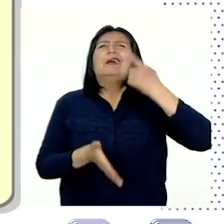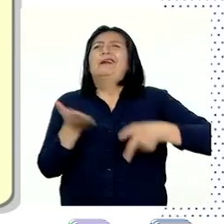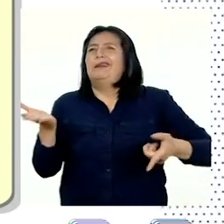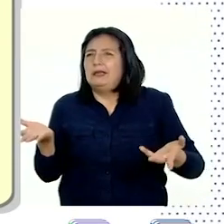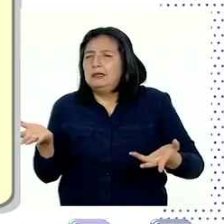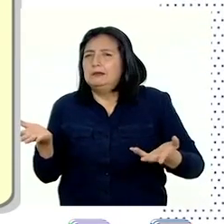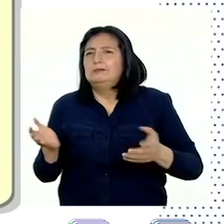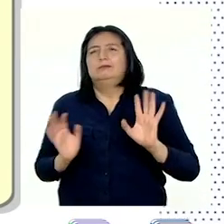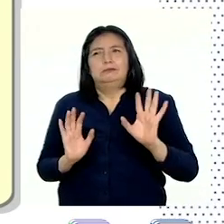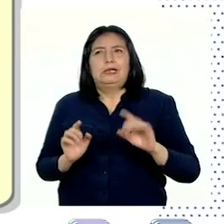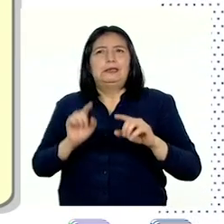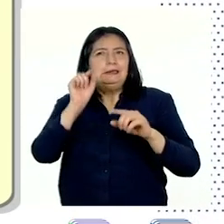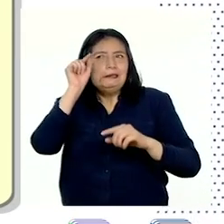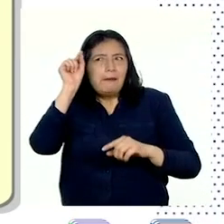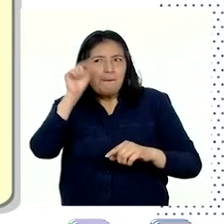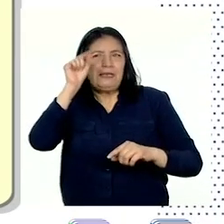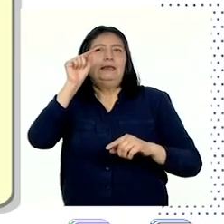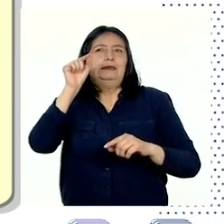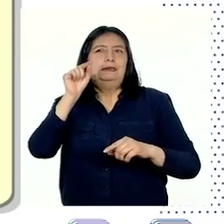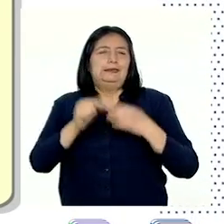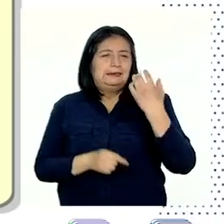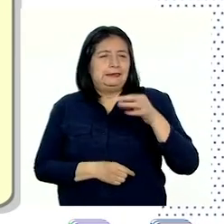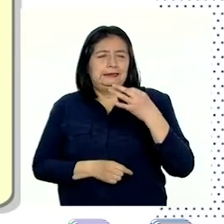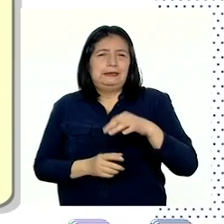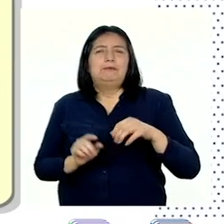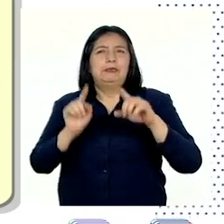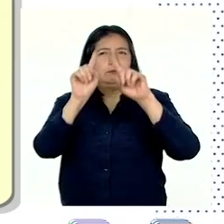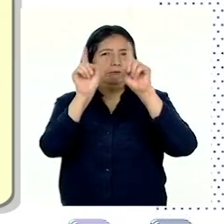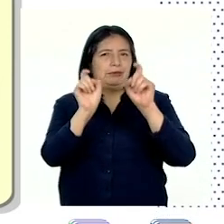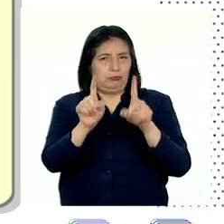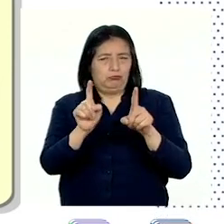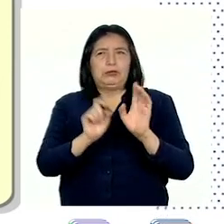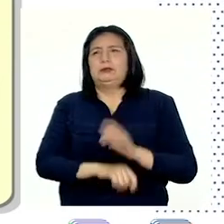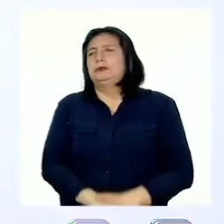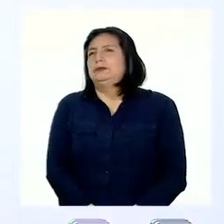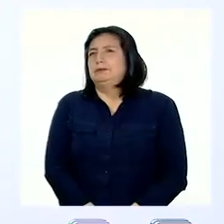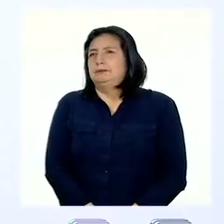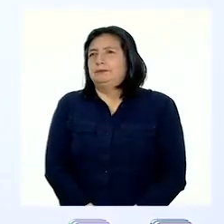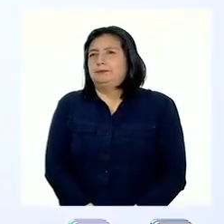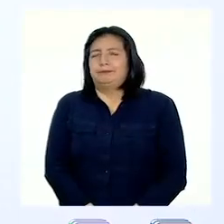qué? Van con tilde, siempre que estén entre signos de interrogación.